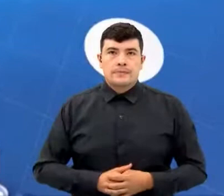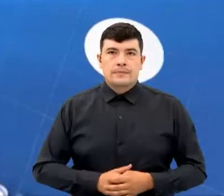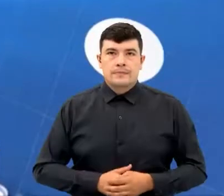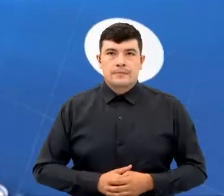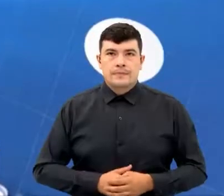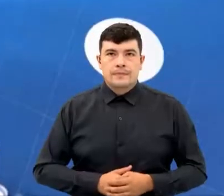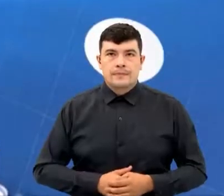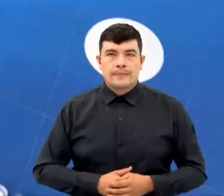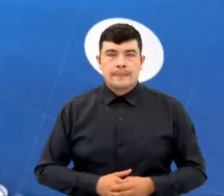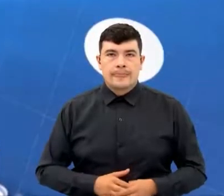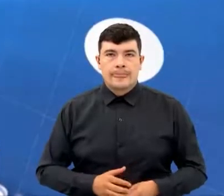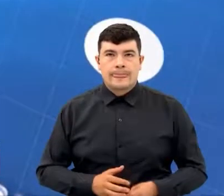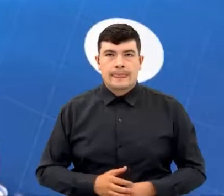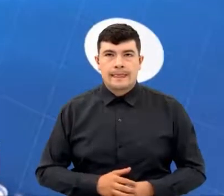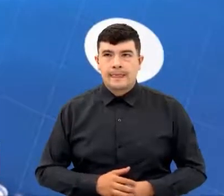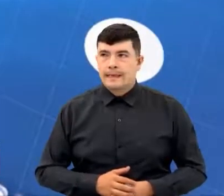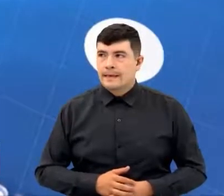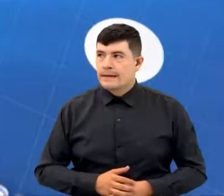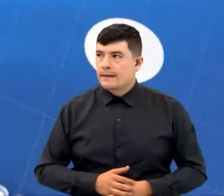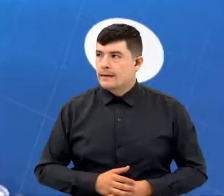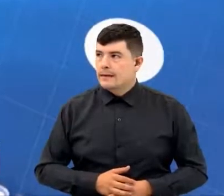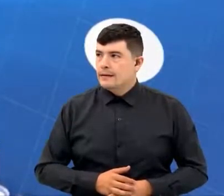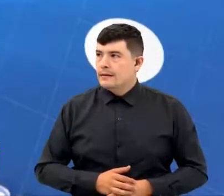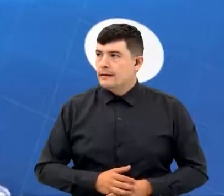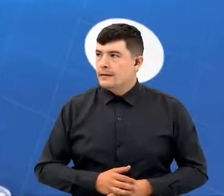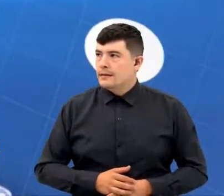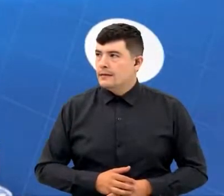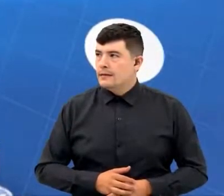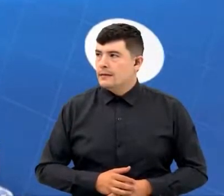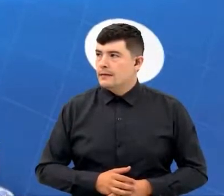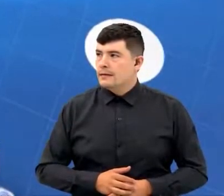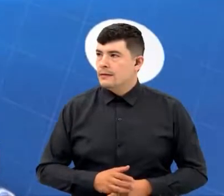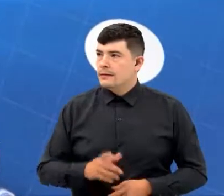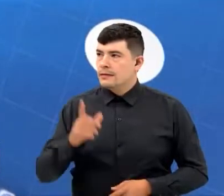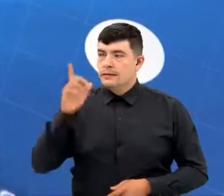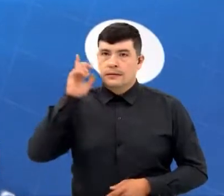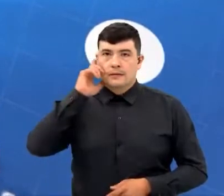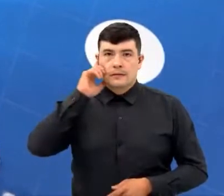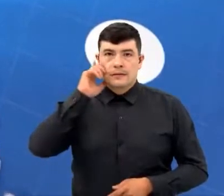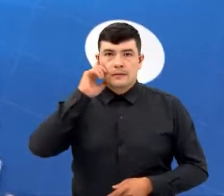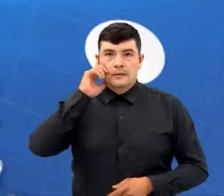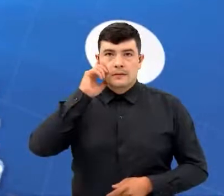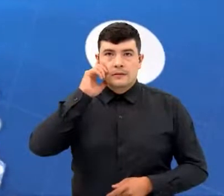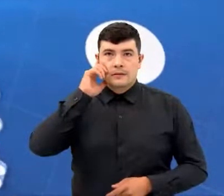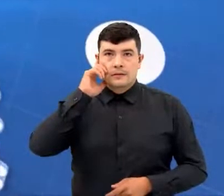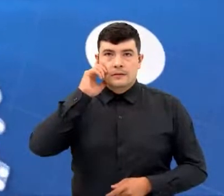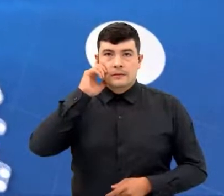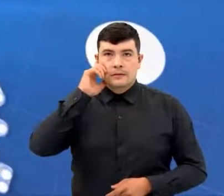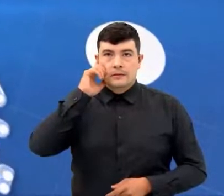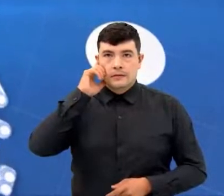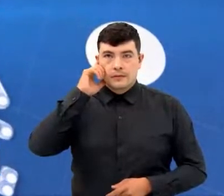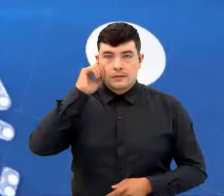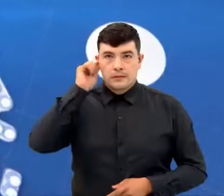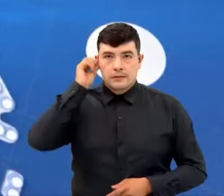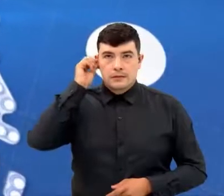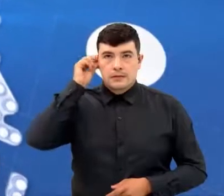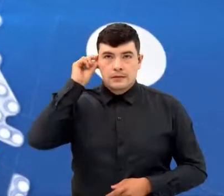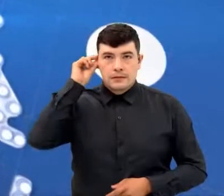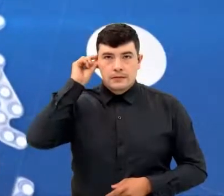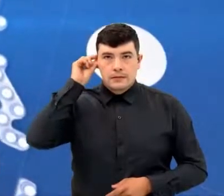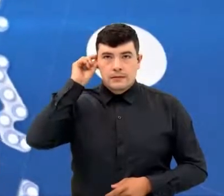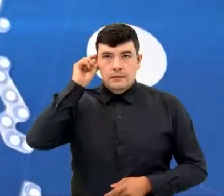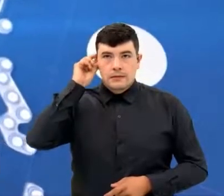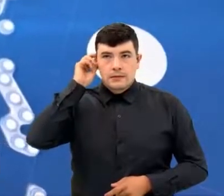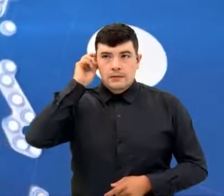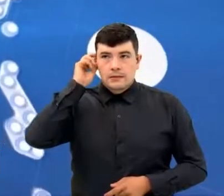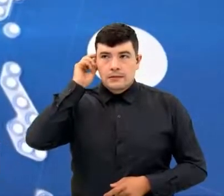hecho generó una fuerte polémica entre los ciudadanos, que defendieron el comportamiento del concejal y también de quienes mostraron